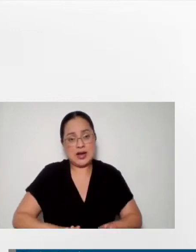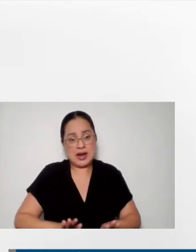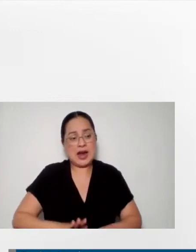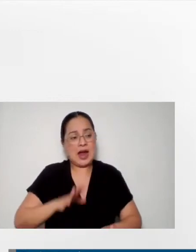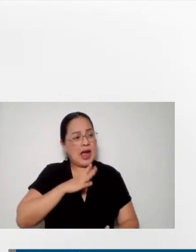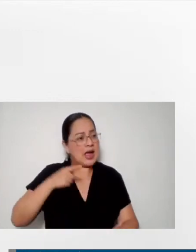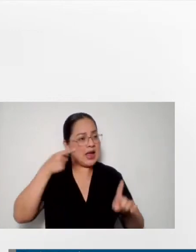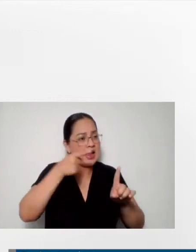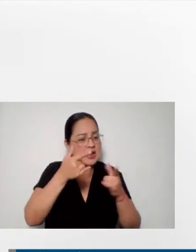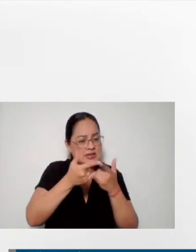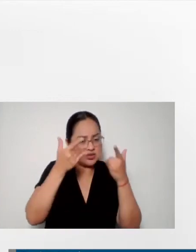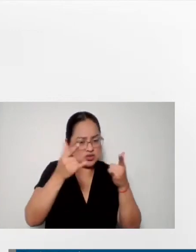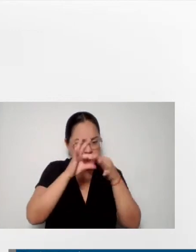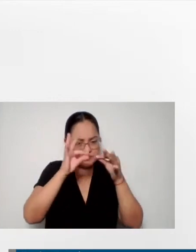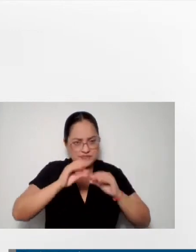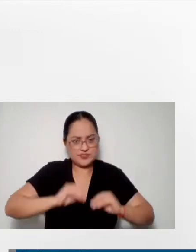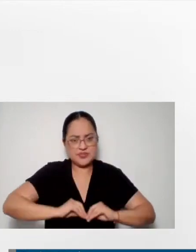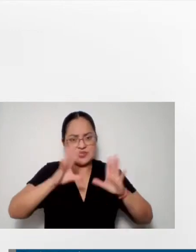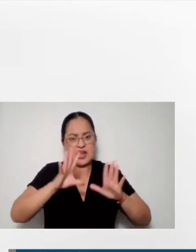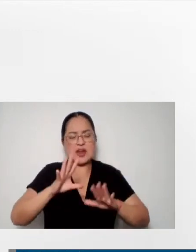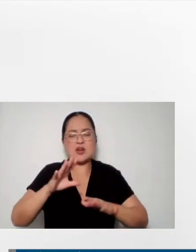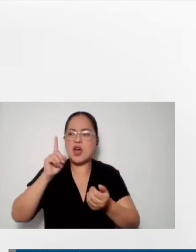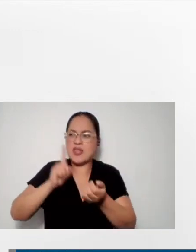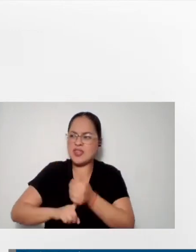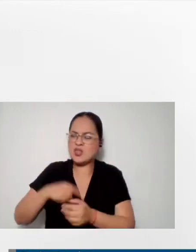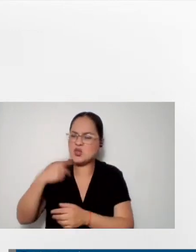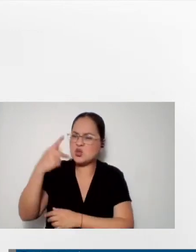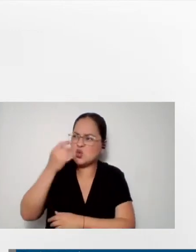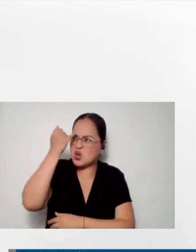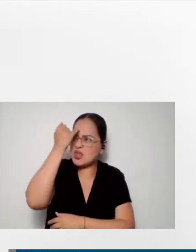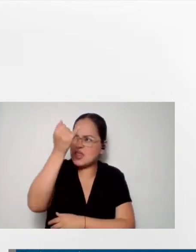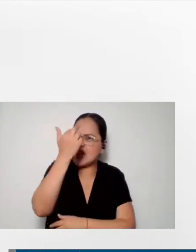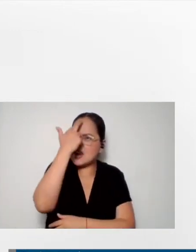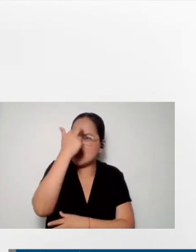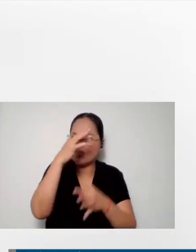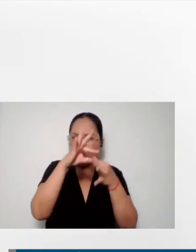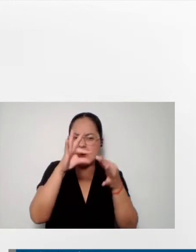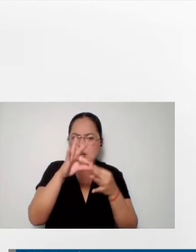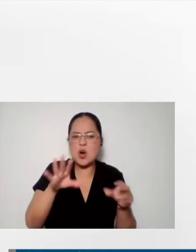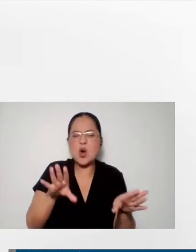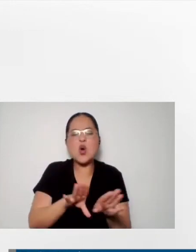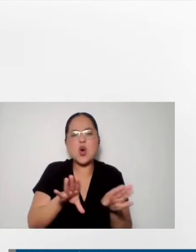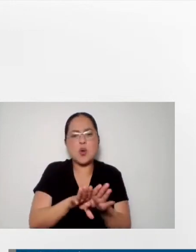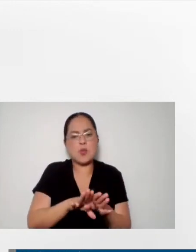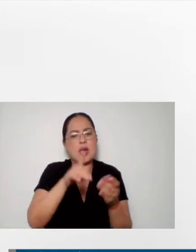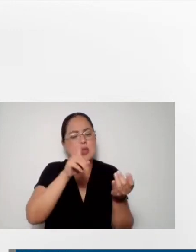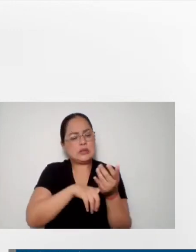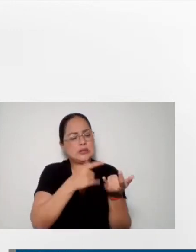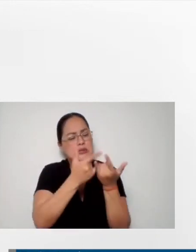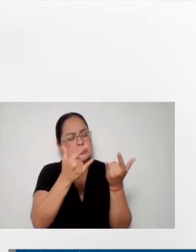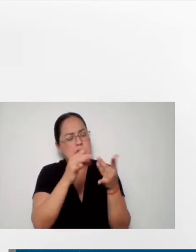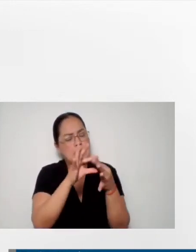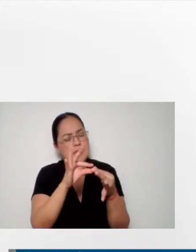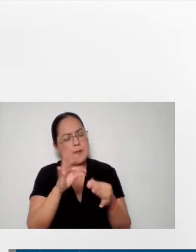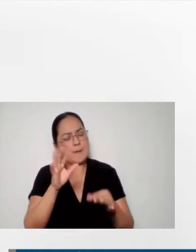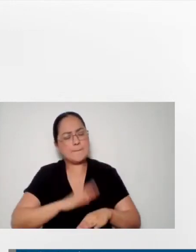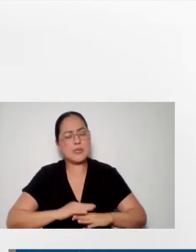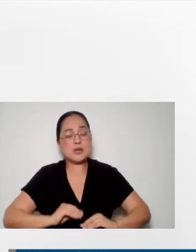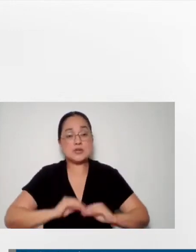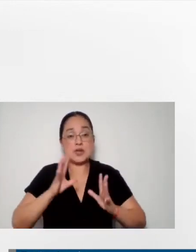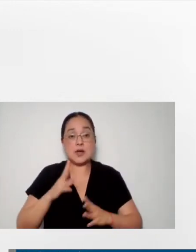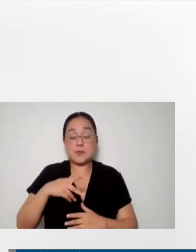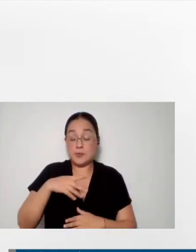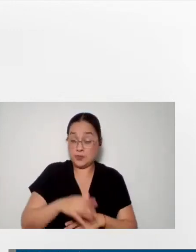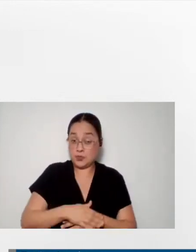concretos, nos dejan ver la complejidad de los razonamientos jurídicos a través de los hechos fácticos, y pues la verdad es que yo creo que en